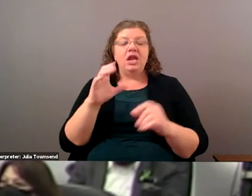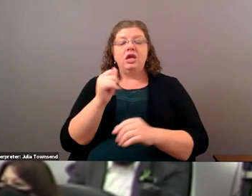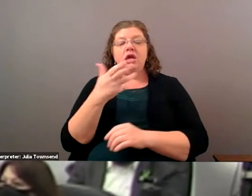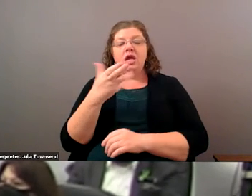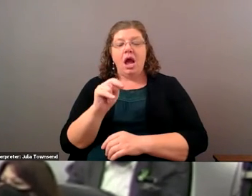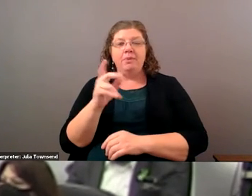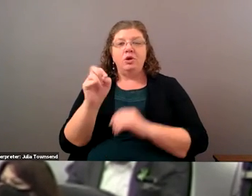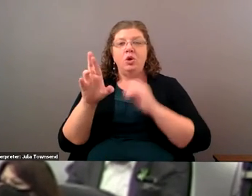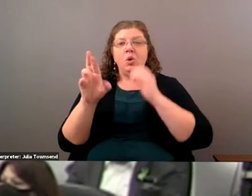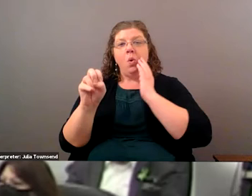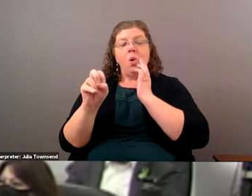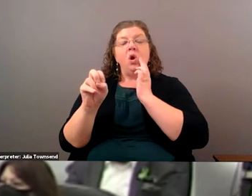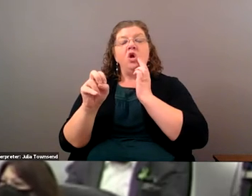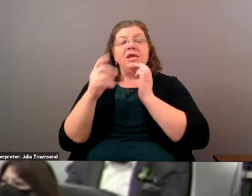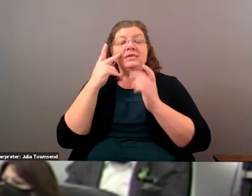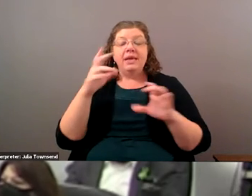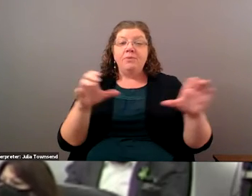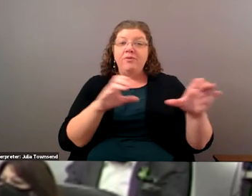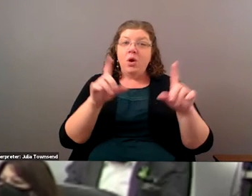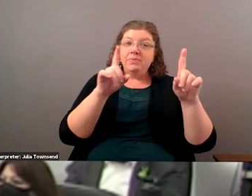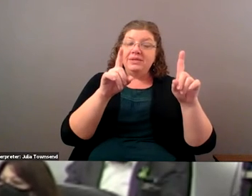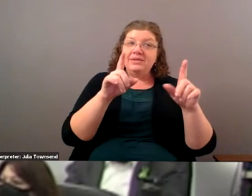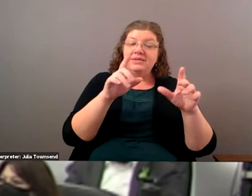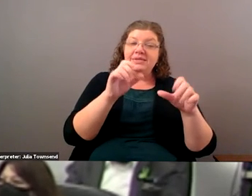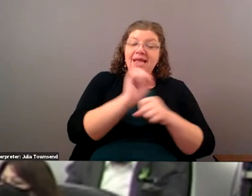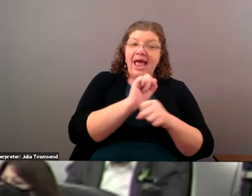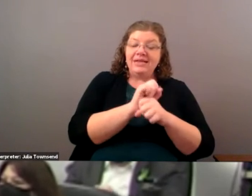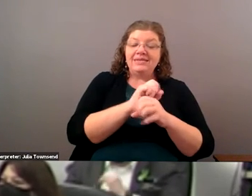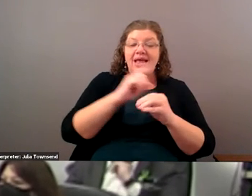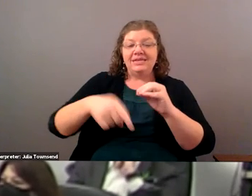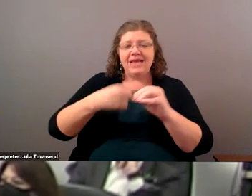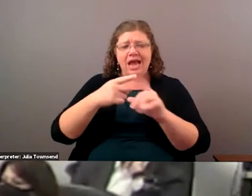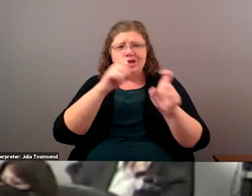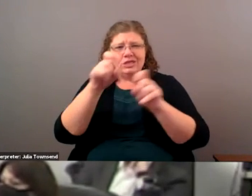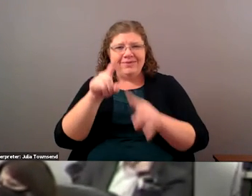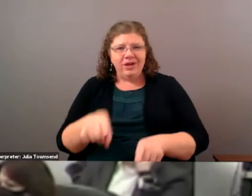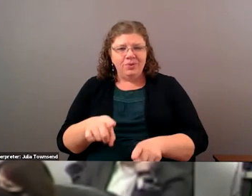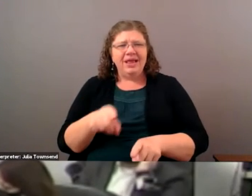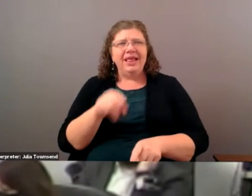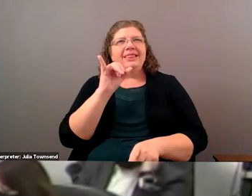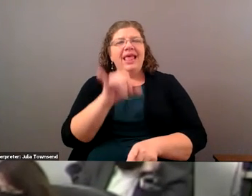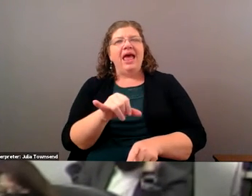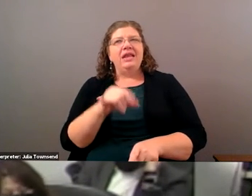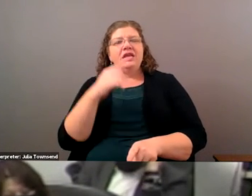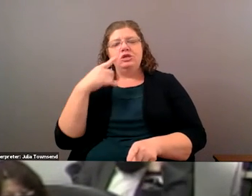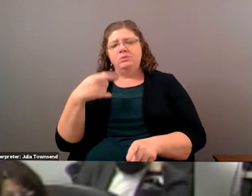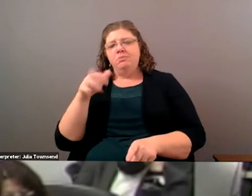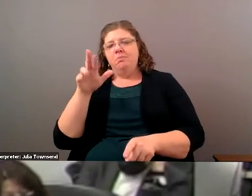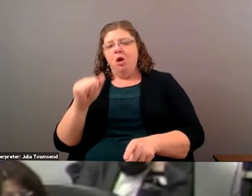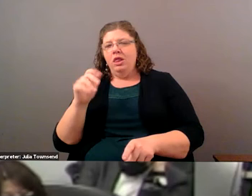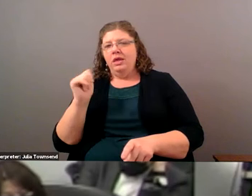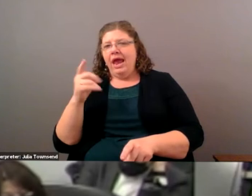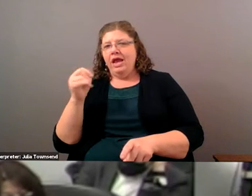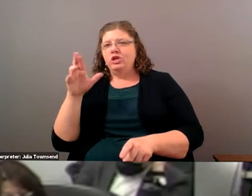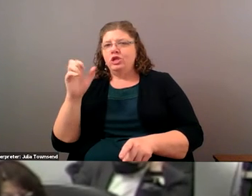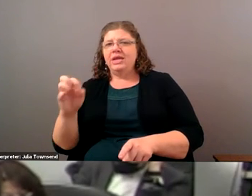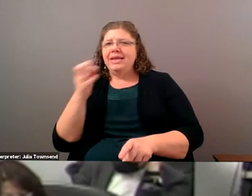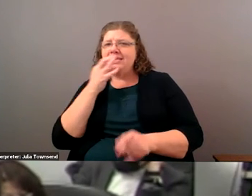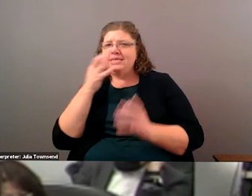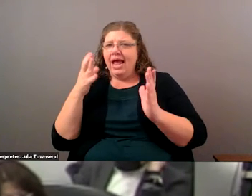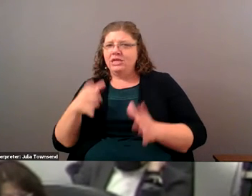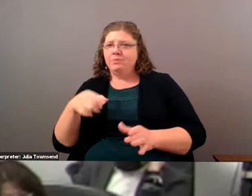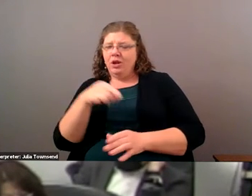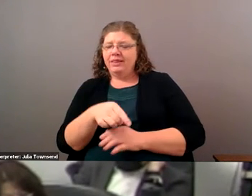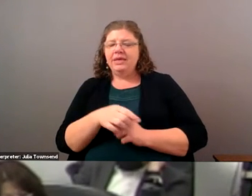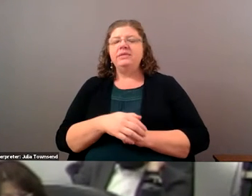Common Core. Y cuando ustedes ven estos ciclos de investigación, lo que hace esto, y Paul Anderson es el experta en Bozeman